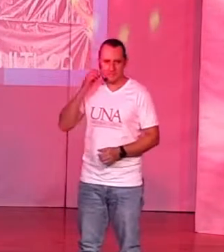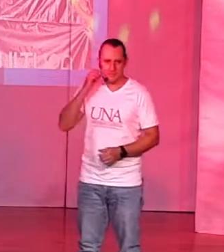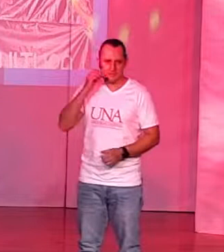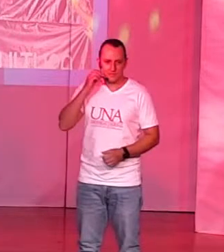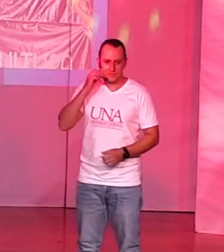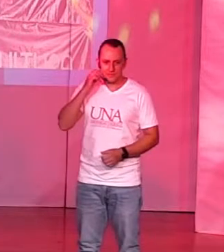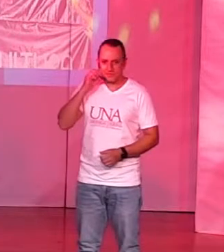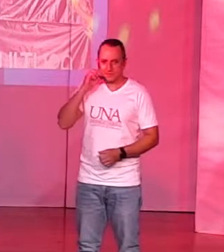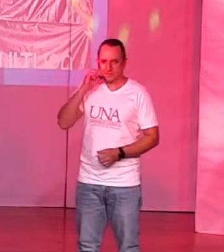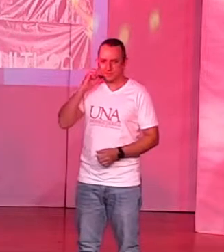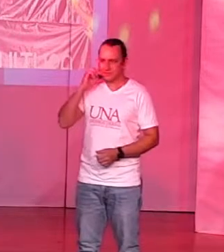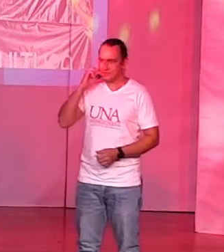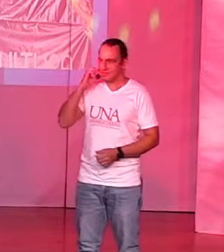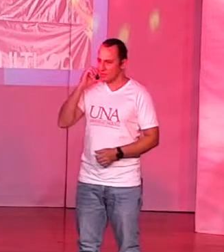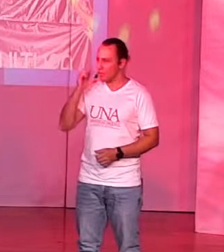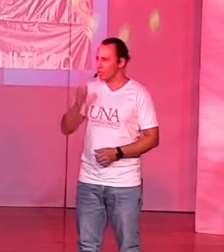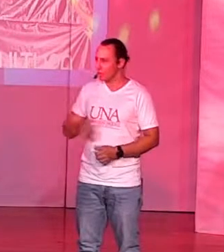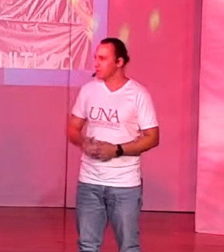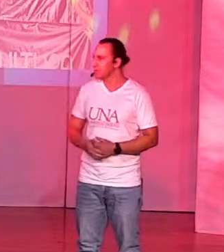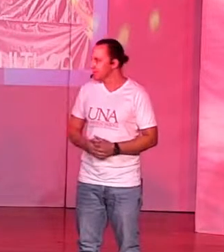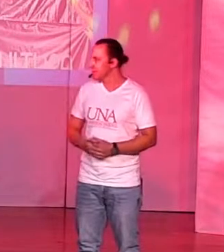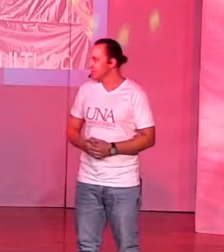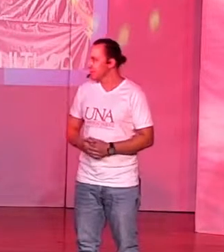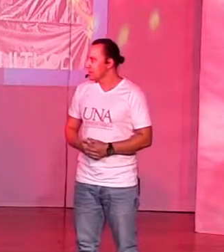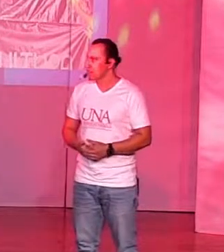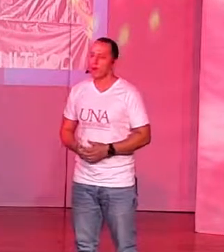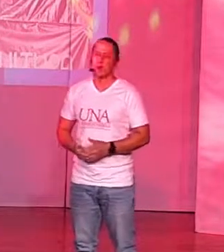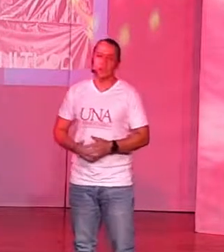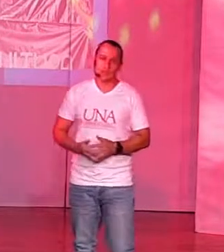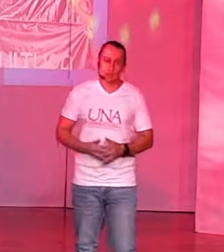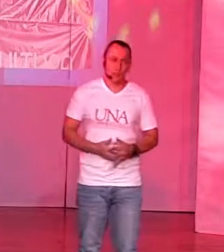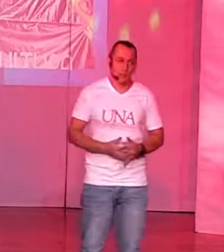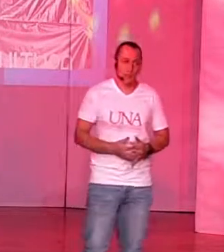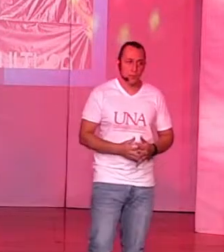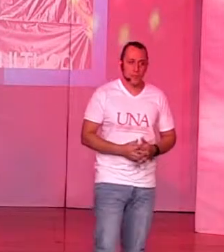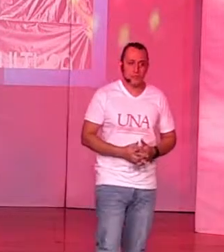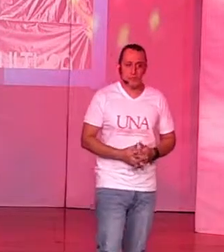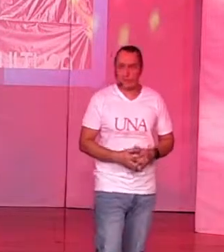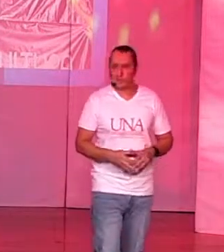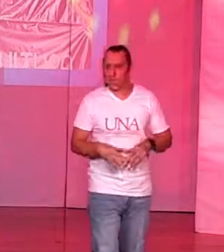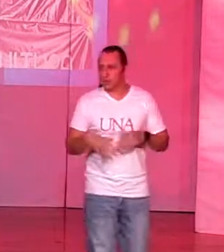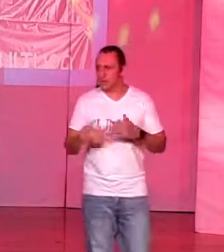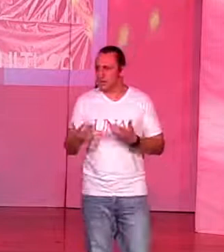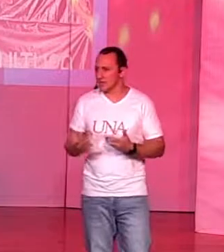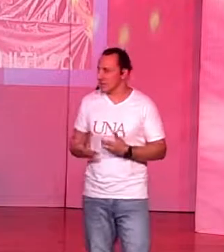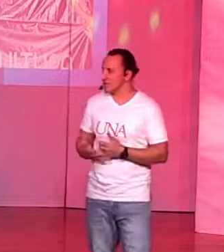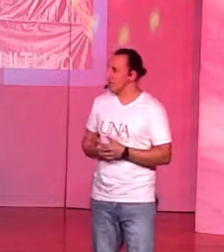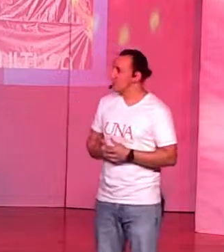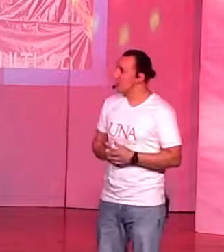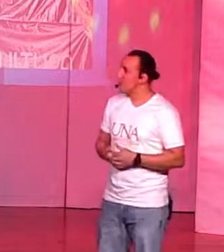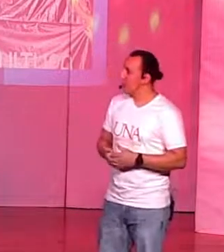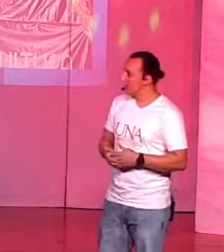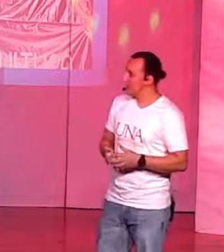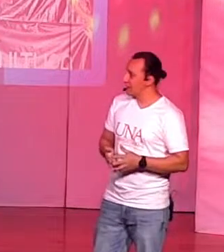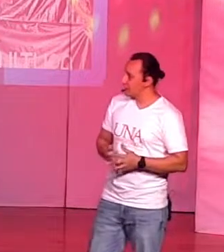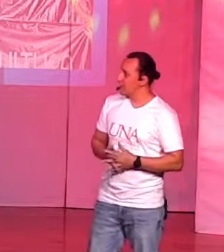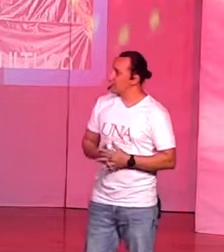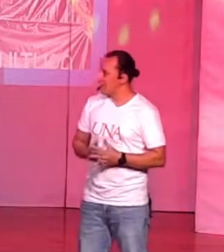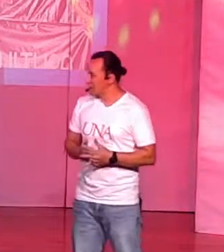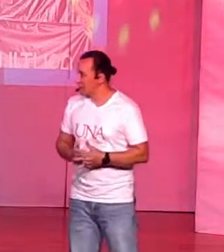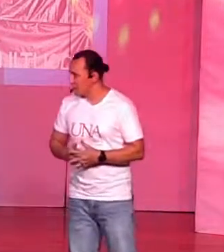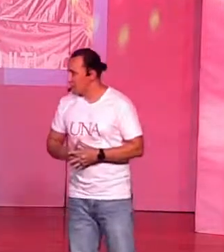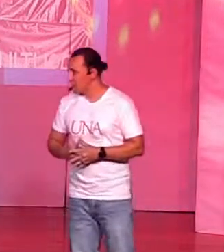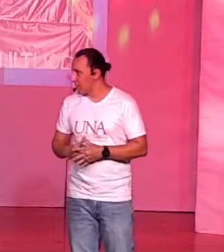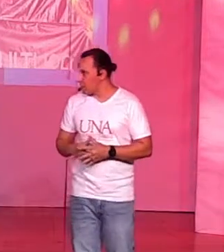principio, todo en la vida tiene un orden, ¿ok? Tiene un orden. ¿Qué seguimos, Marito? Bueno, también muy importante que conozca que en la Universidad Nacional tenemos la Federación